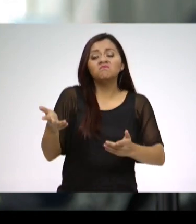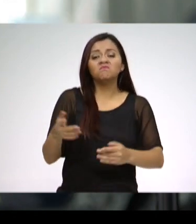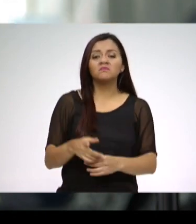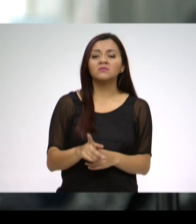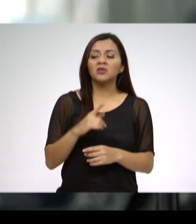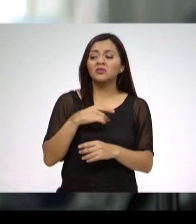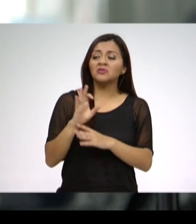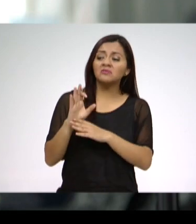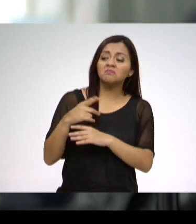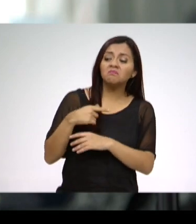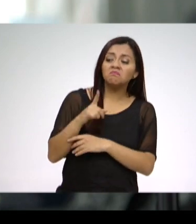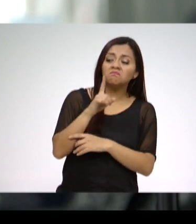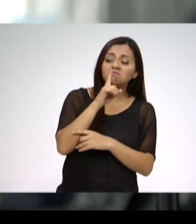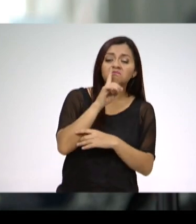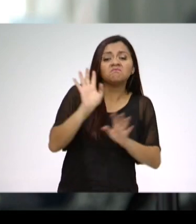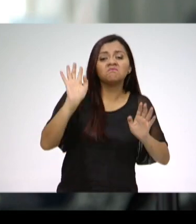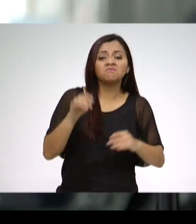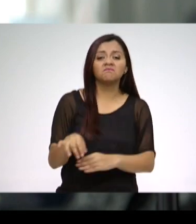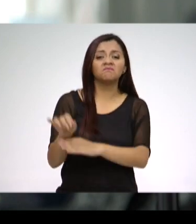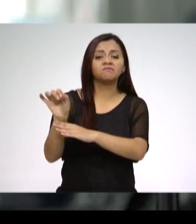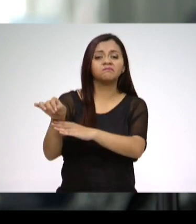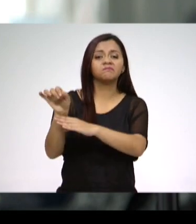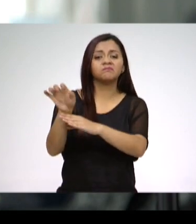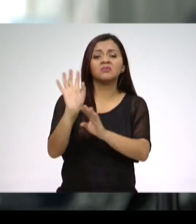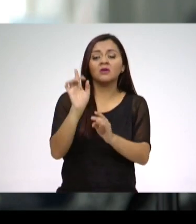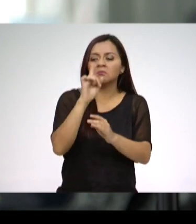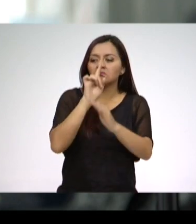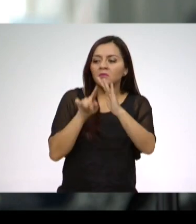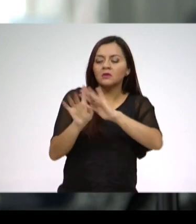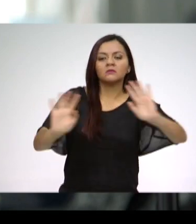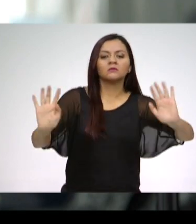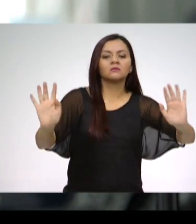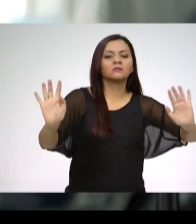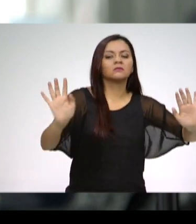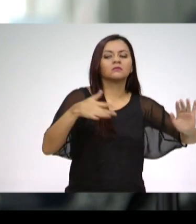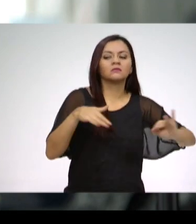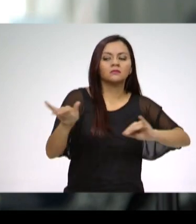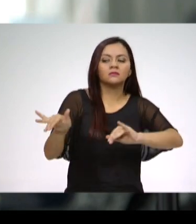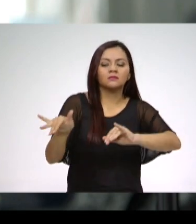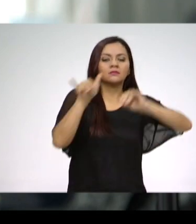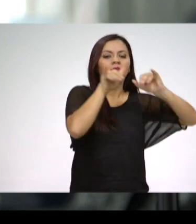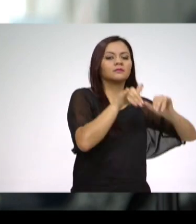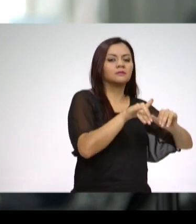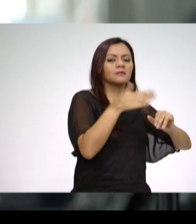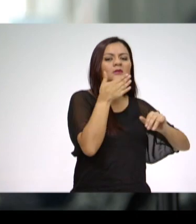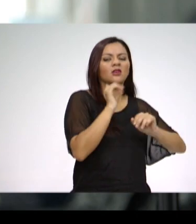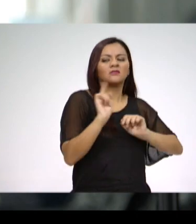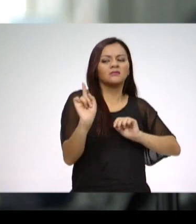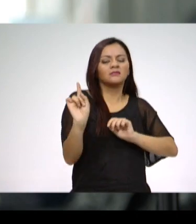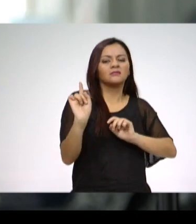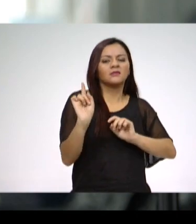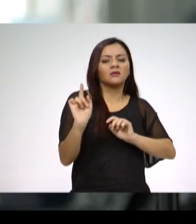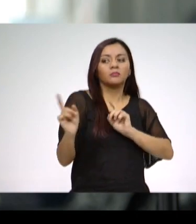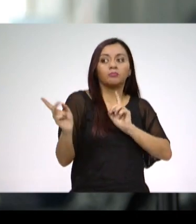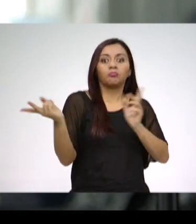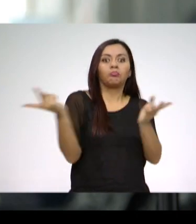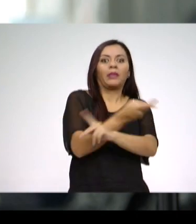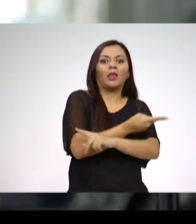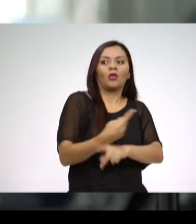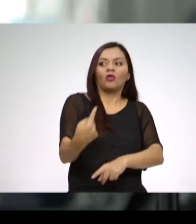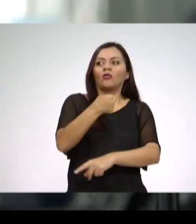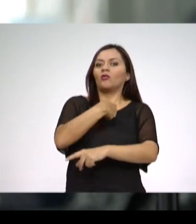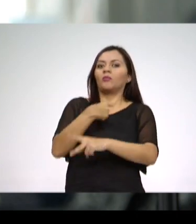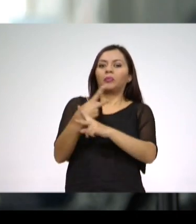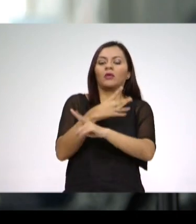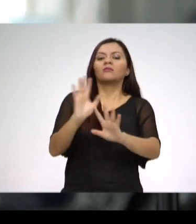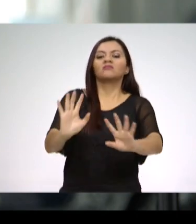silenciosos, que además preferimos no meternos porque eso puede tener una repercusión en doble sentido, o a favor